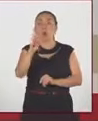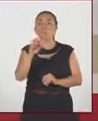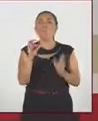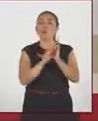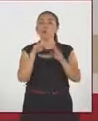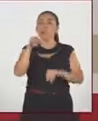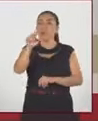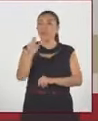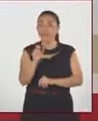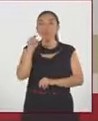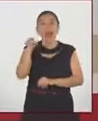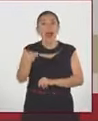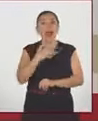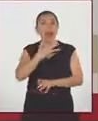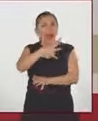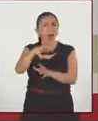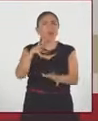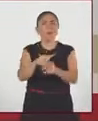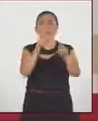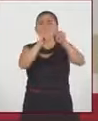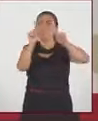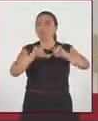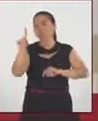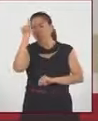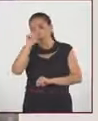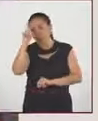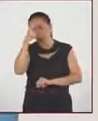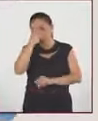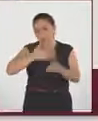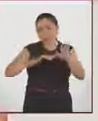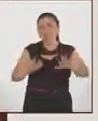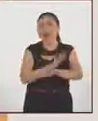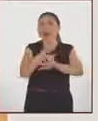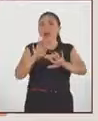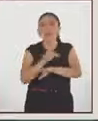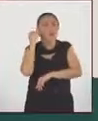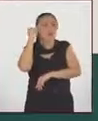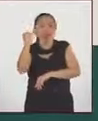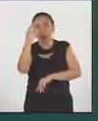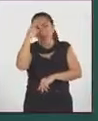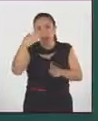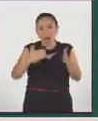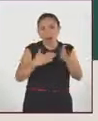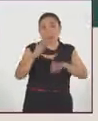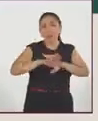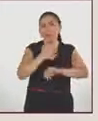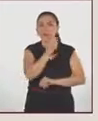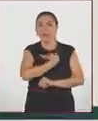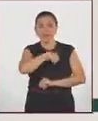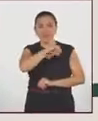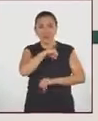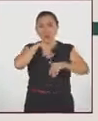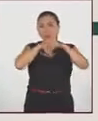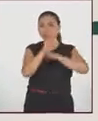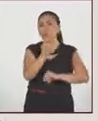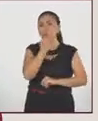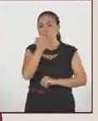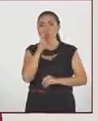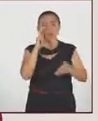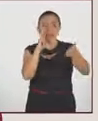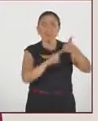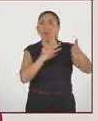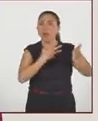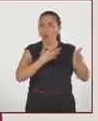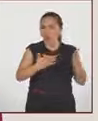www.vidasaludable.gov.mx. En él encontrarán sugerencias para promover hábitos y estrategias saludables en las escuelas. Consulten recetas